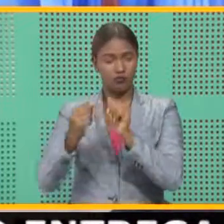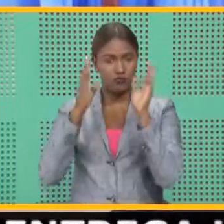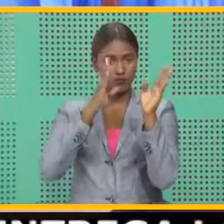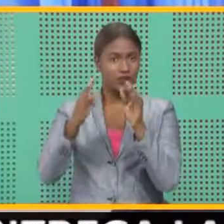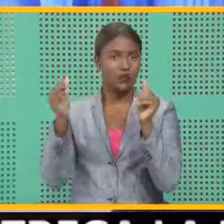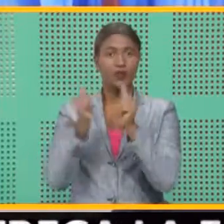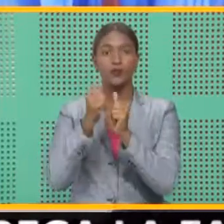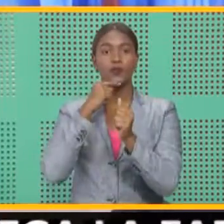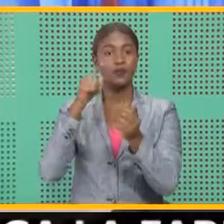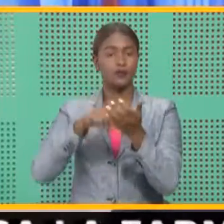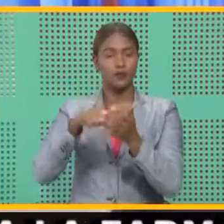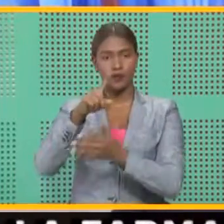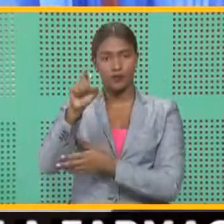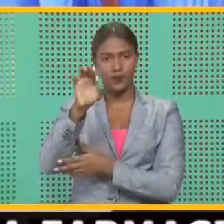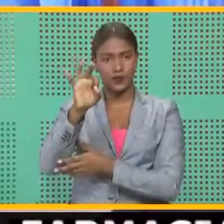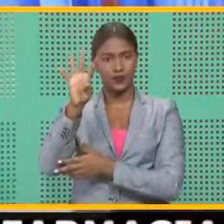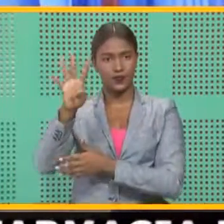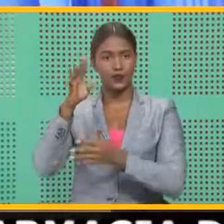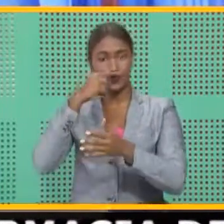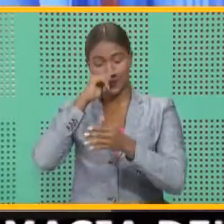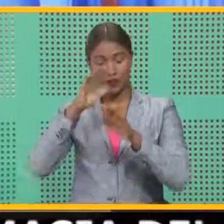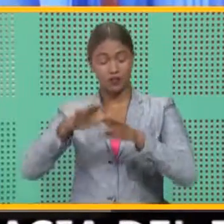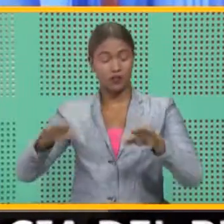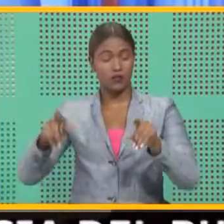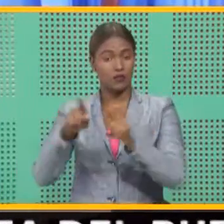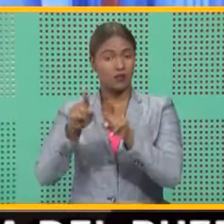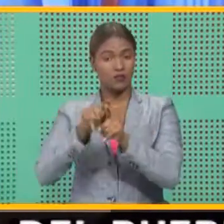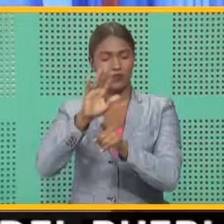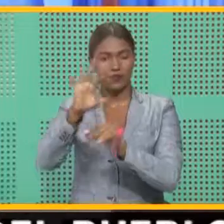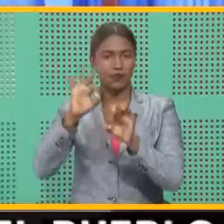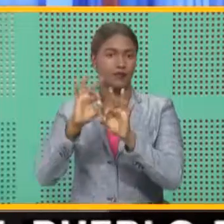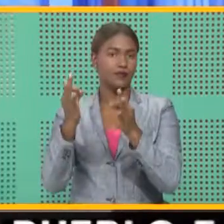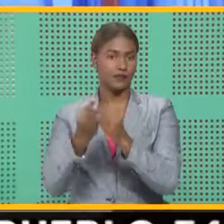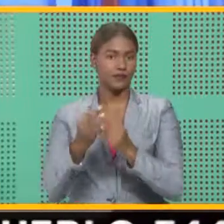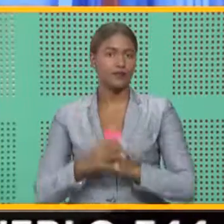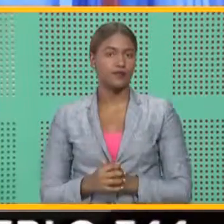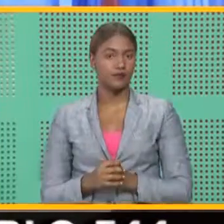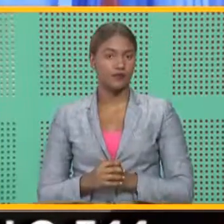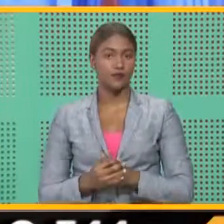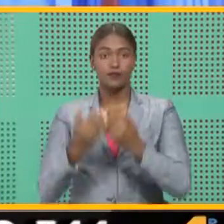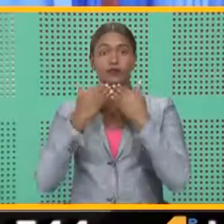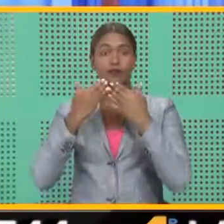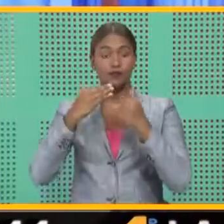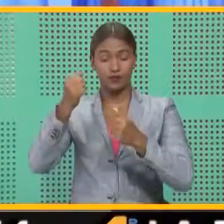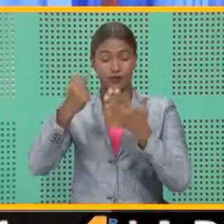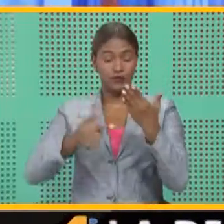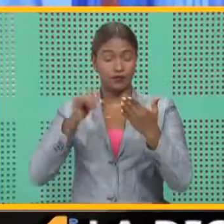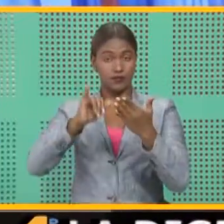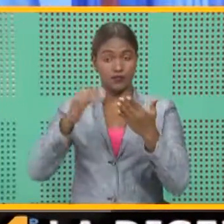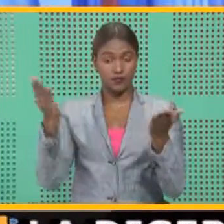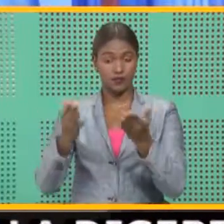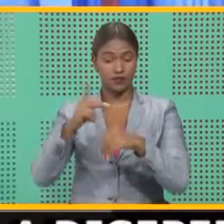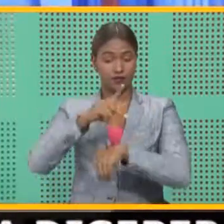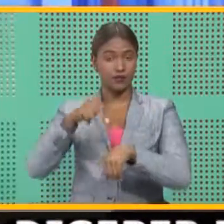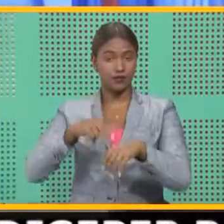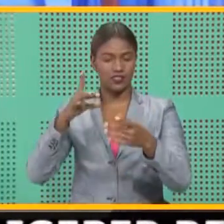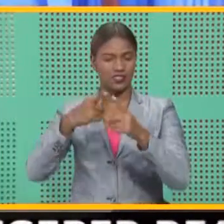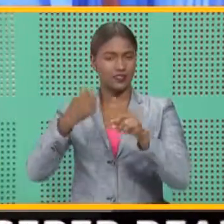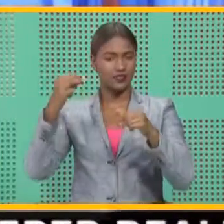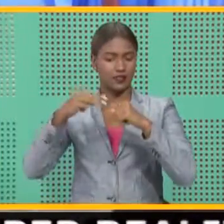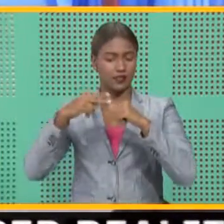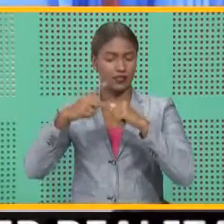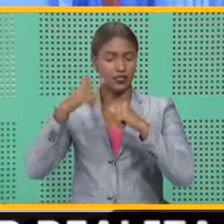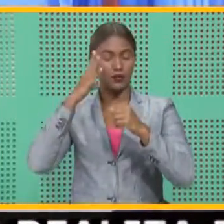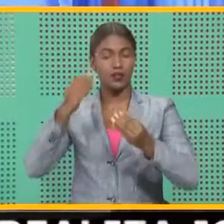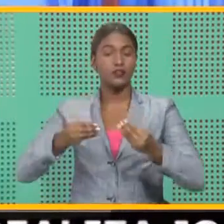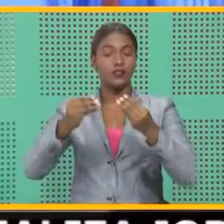a 1.194 niños, niñas y sus familias, gracias a lo cual aquí en la provincia de Monte Plata van